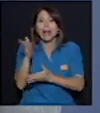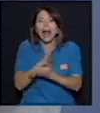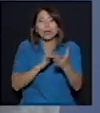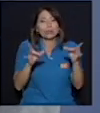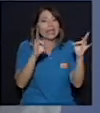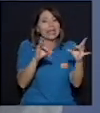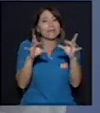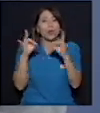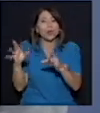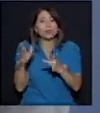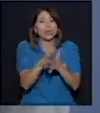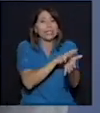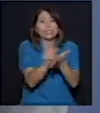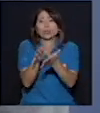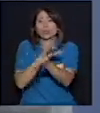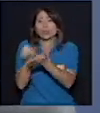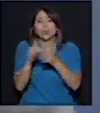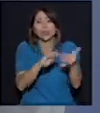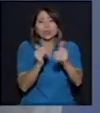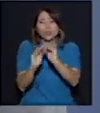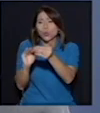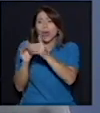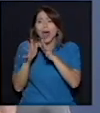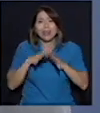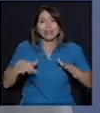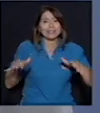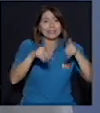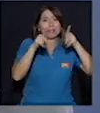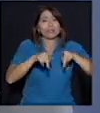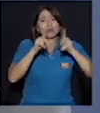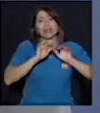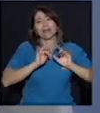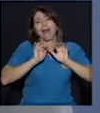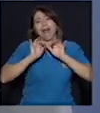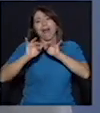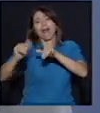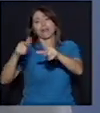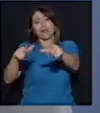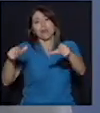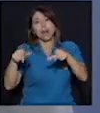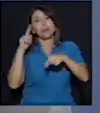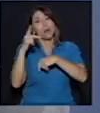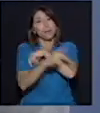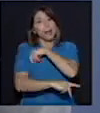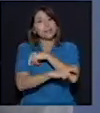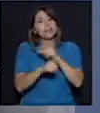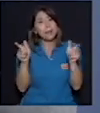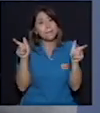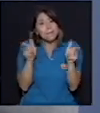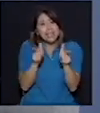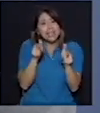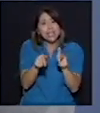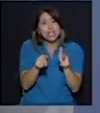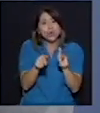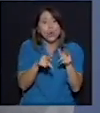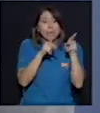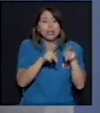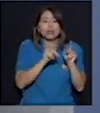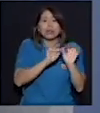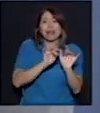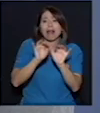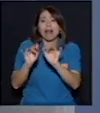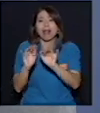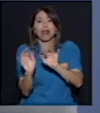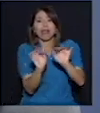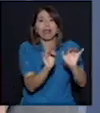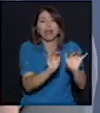una destrucción de pueblos y la mayor de todas las migraciones internas para un país tan pequeñito, como tiene usted migraciones internas forzadas de